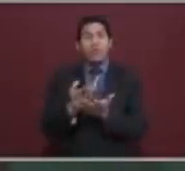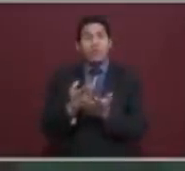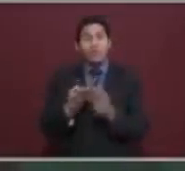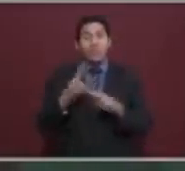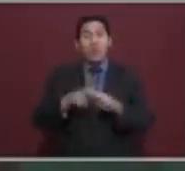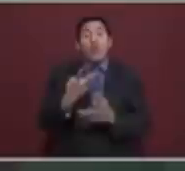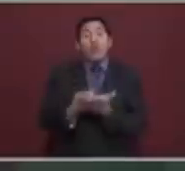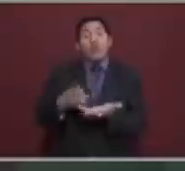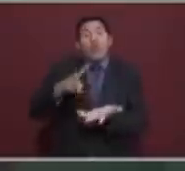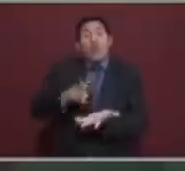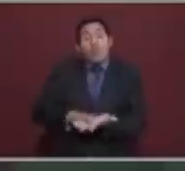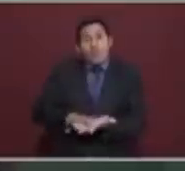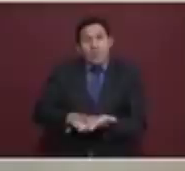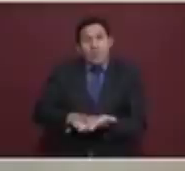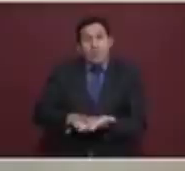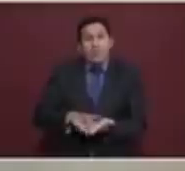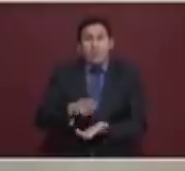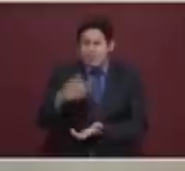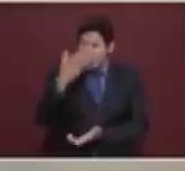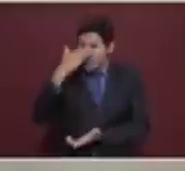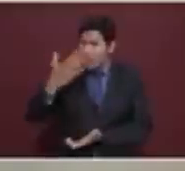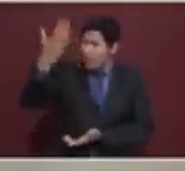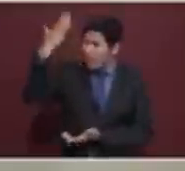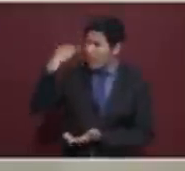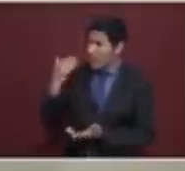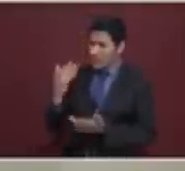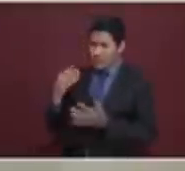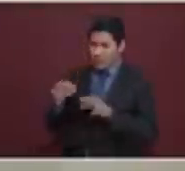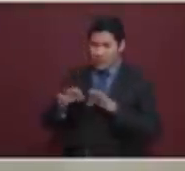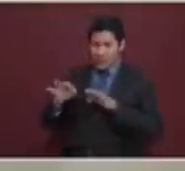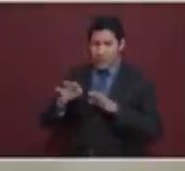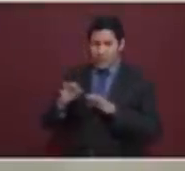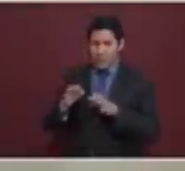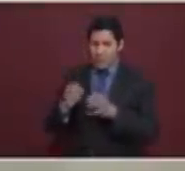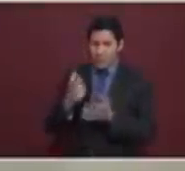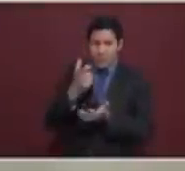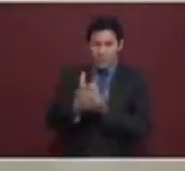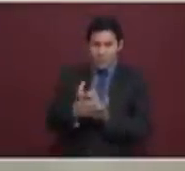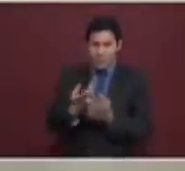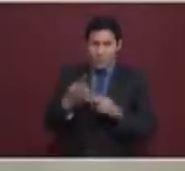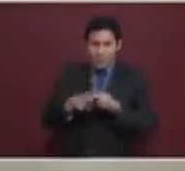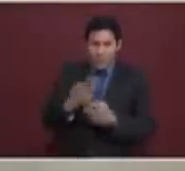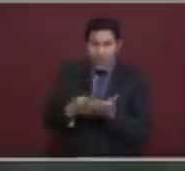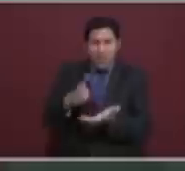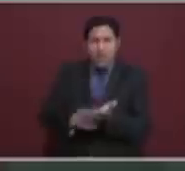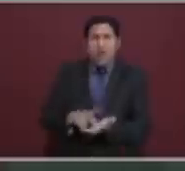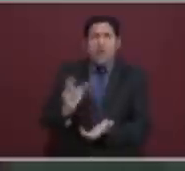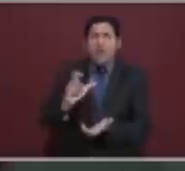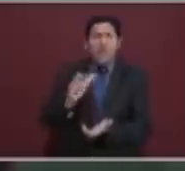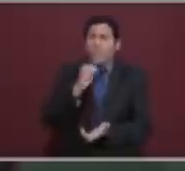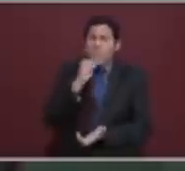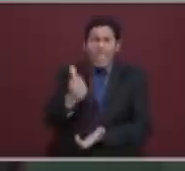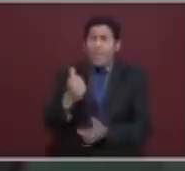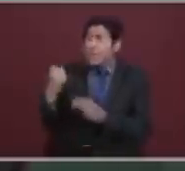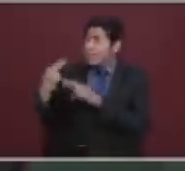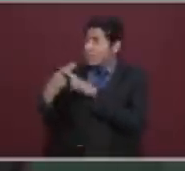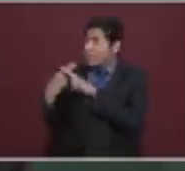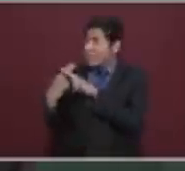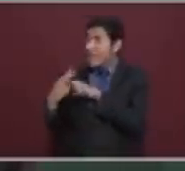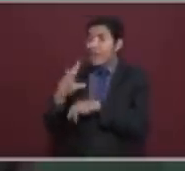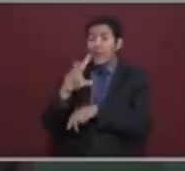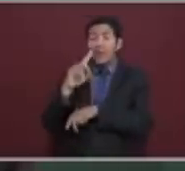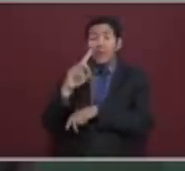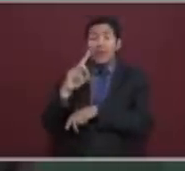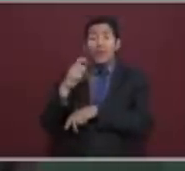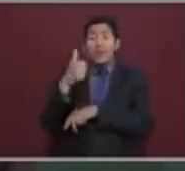saben desde cuando no aumentaba el salario mínimo como ahora desde hace 36 años